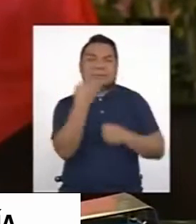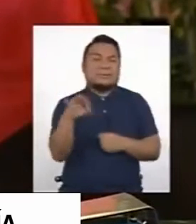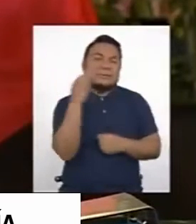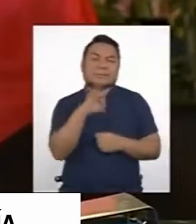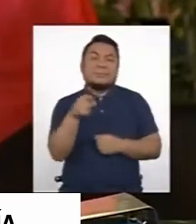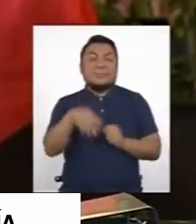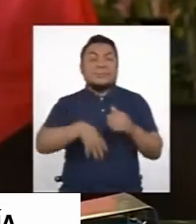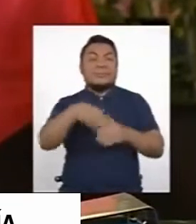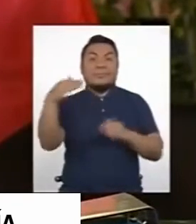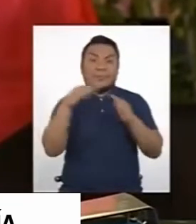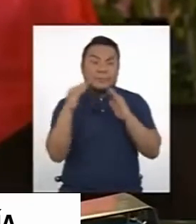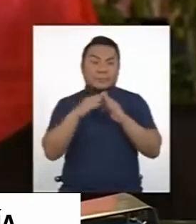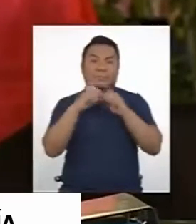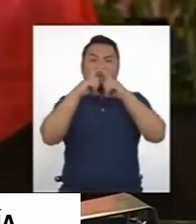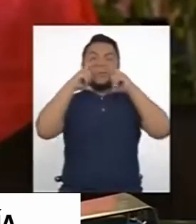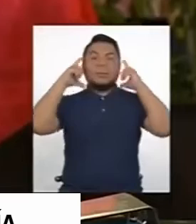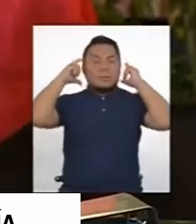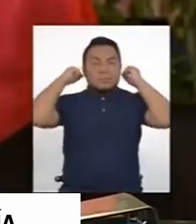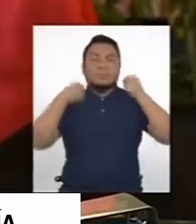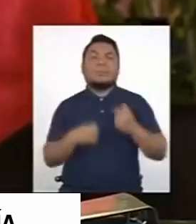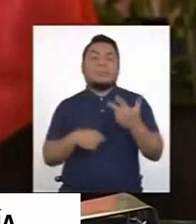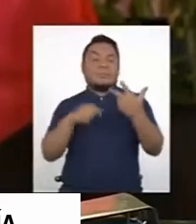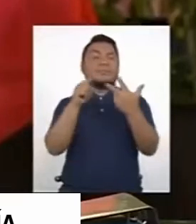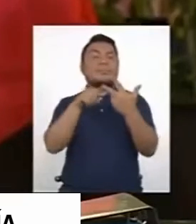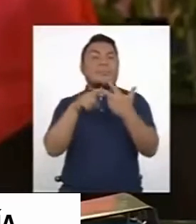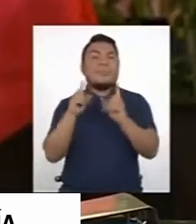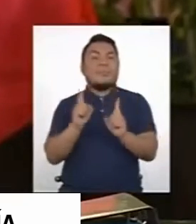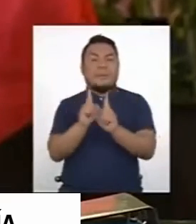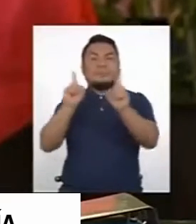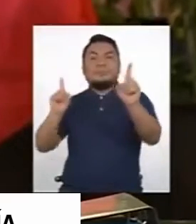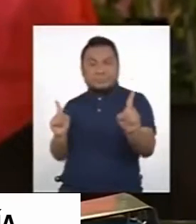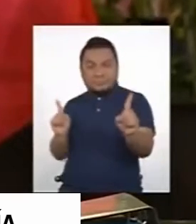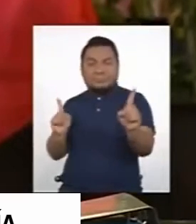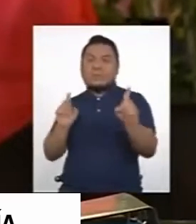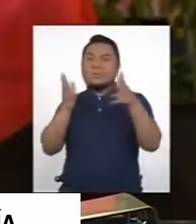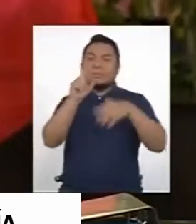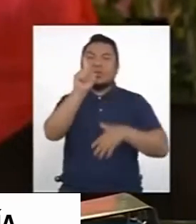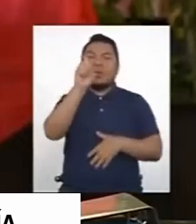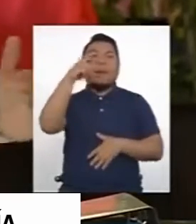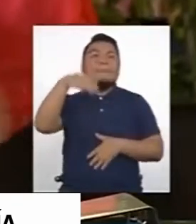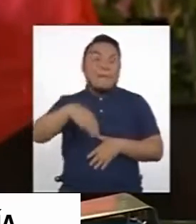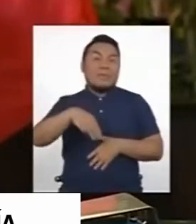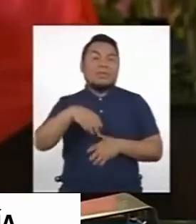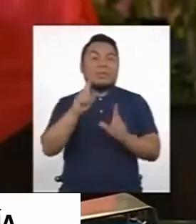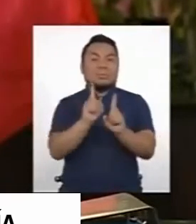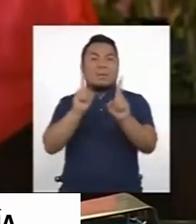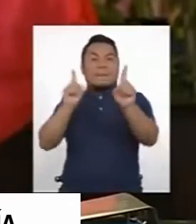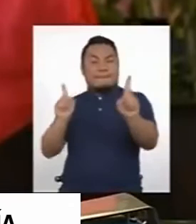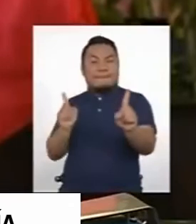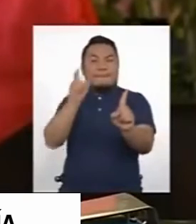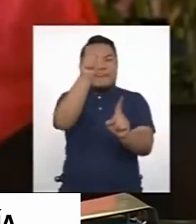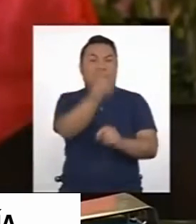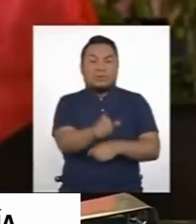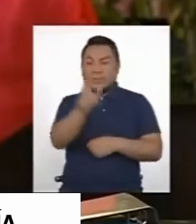de nuestra vivienda y el distanciamiento de por lo menos 1 metro entre persona y